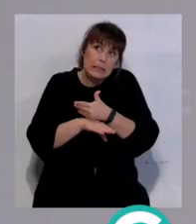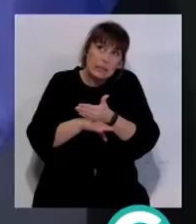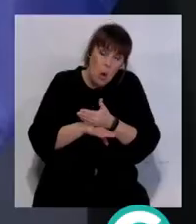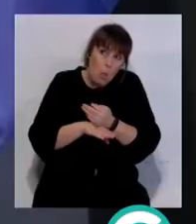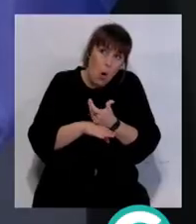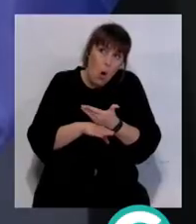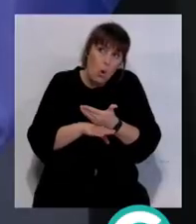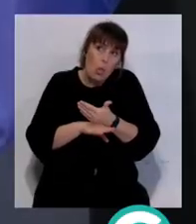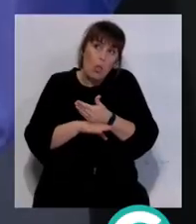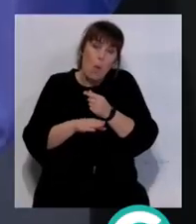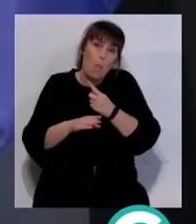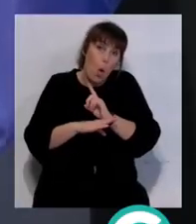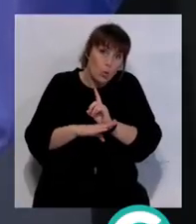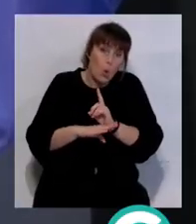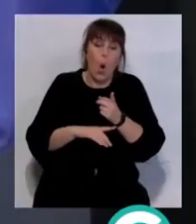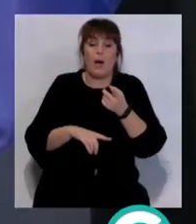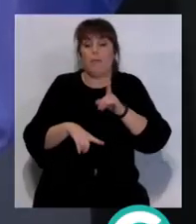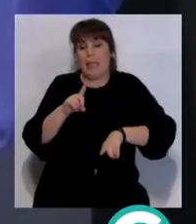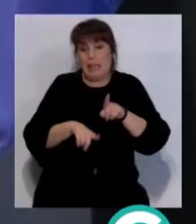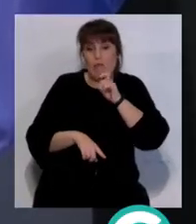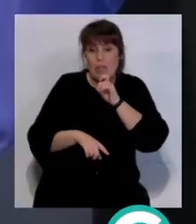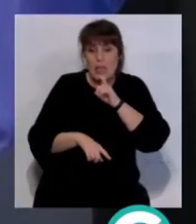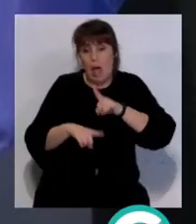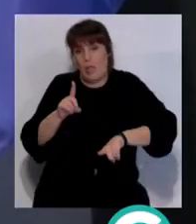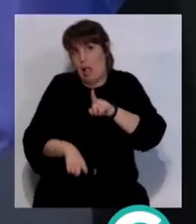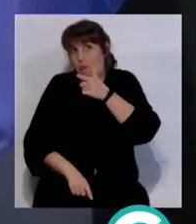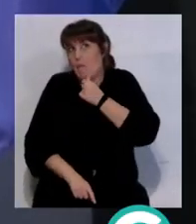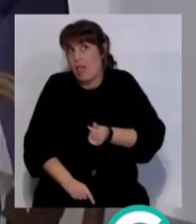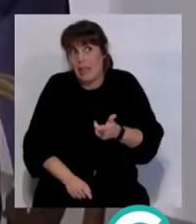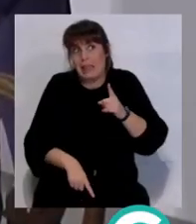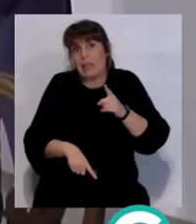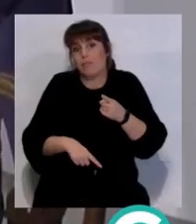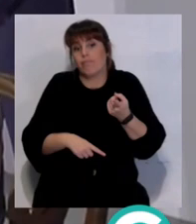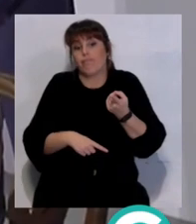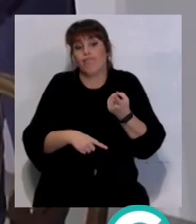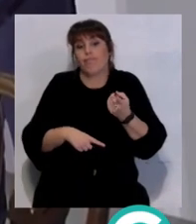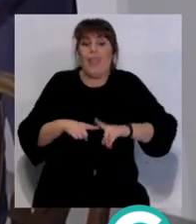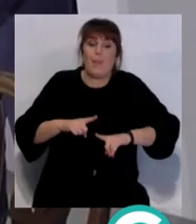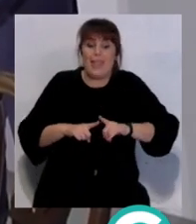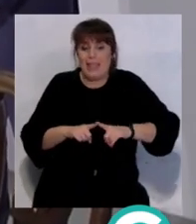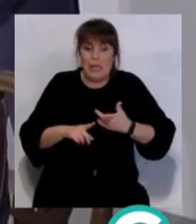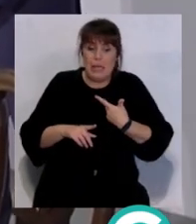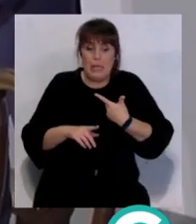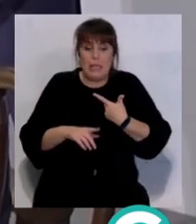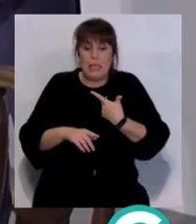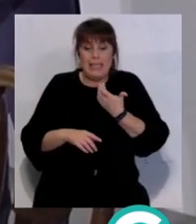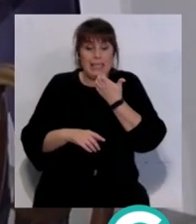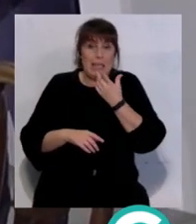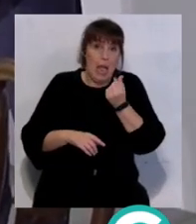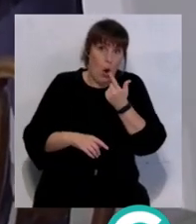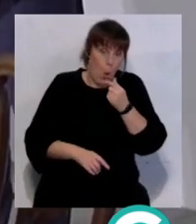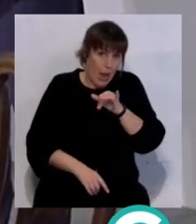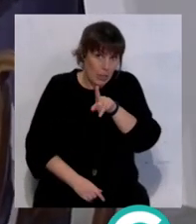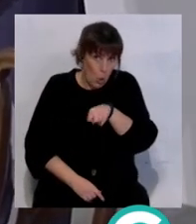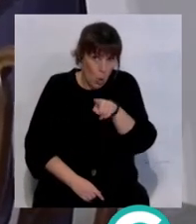un poco menos y a veces más difícil y otras veces más fácil. Depende también de la complejidad y de las disponibilidades económicas. Pero tengo